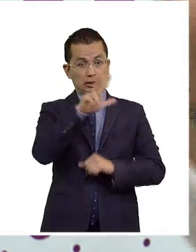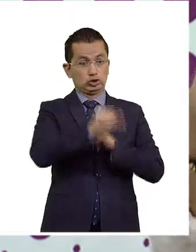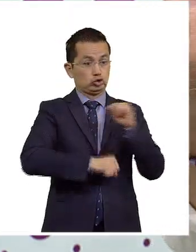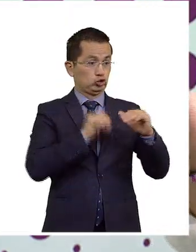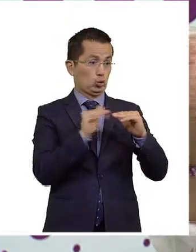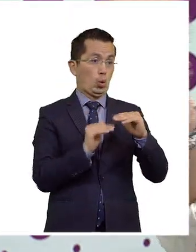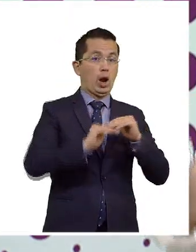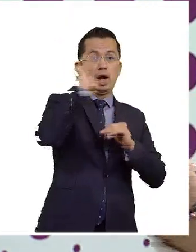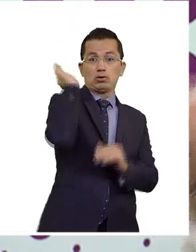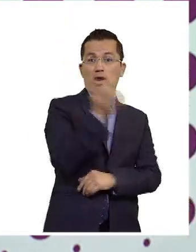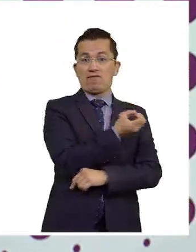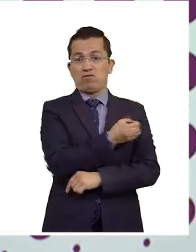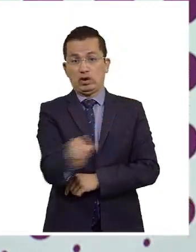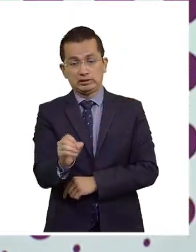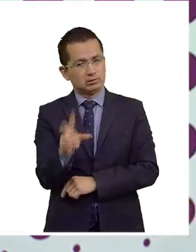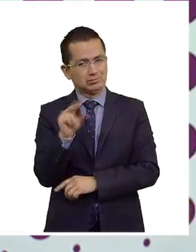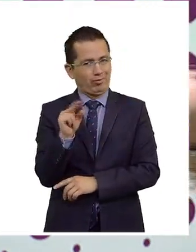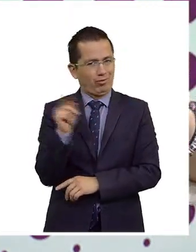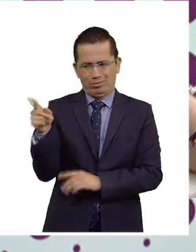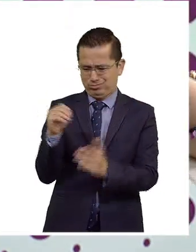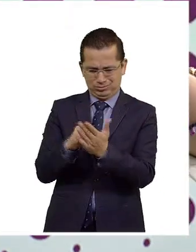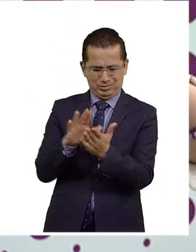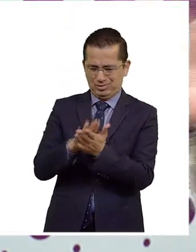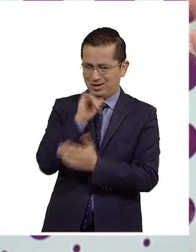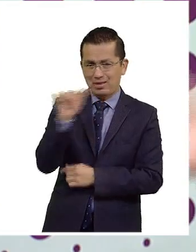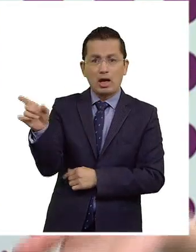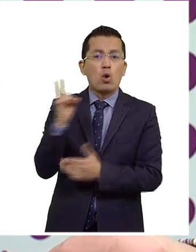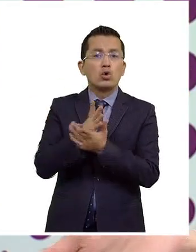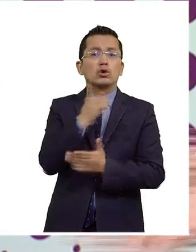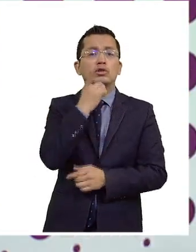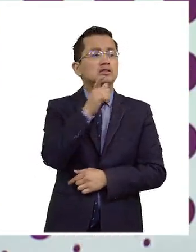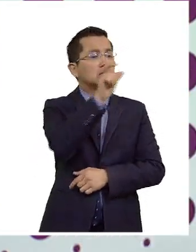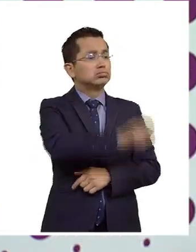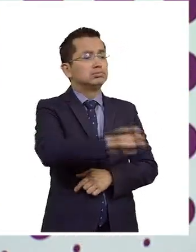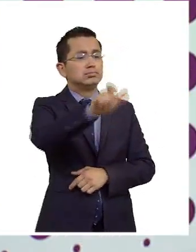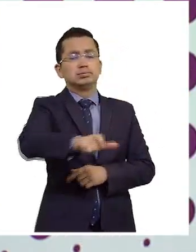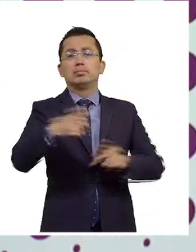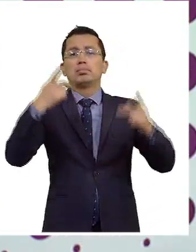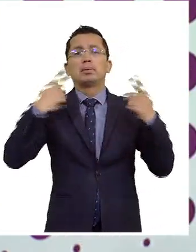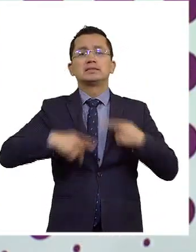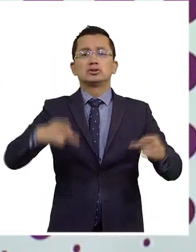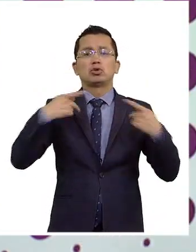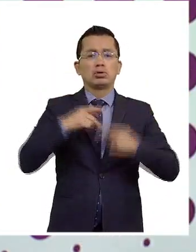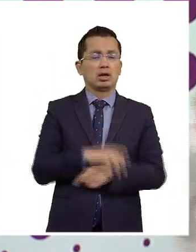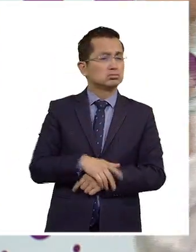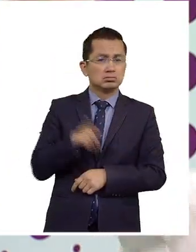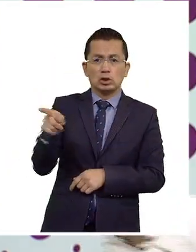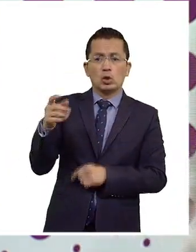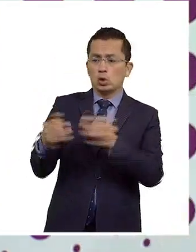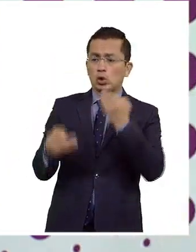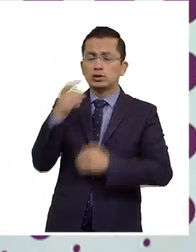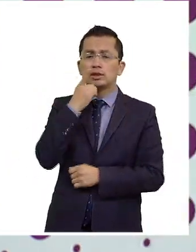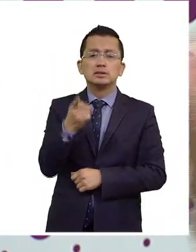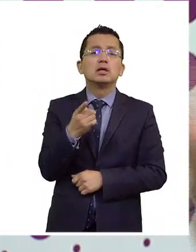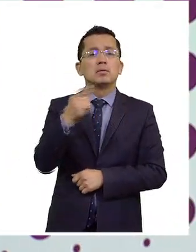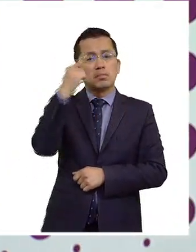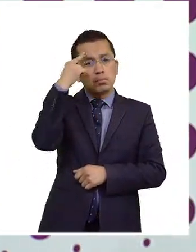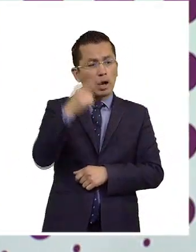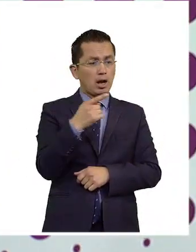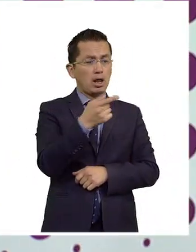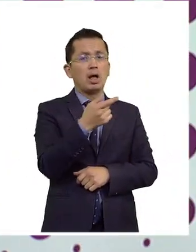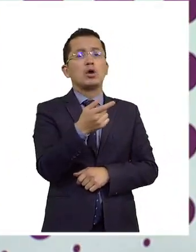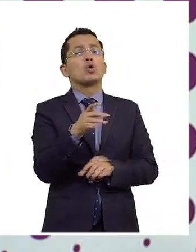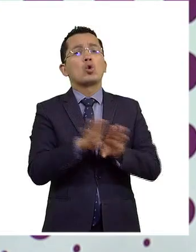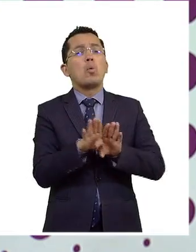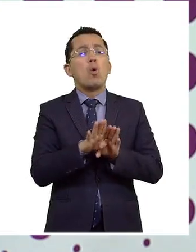las personas mayores de 18 años. Habla de las personas. Lo que dice la Corte, lo que dice la Corte es el procedimiento ideal es el administrativo. ¿Por